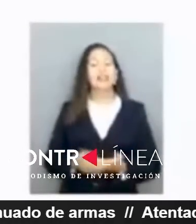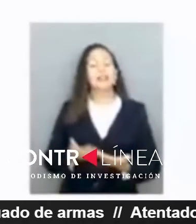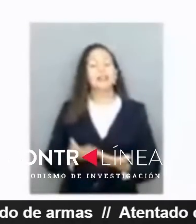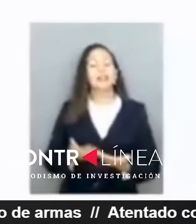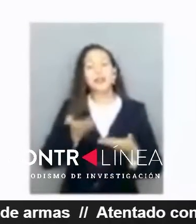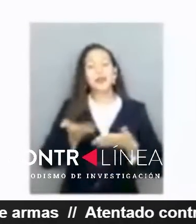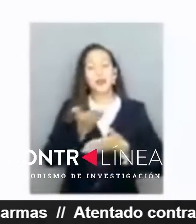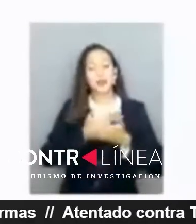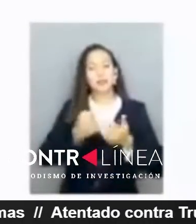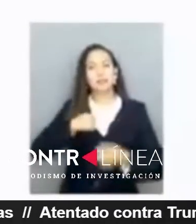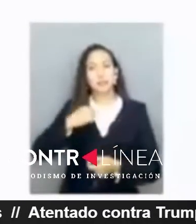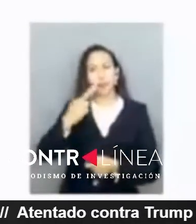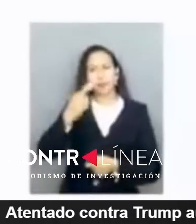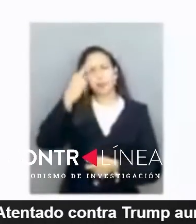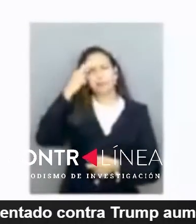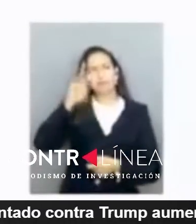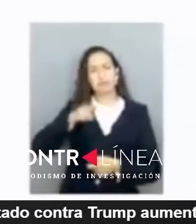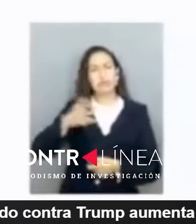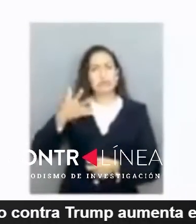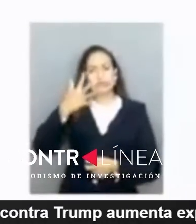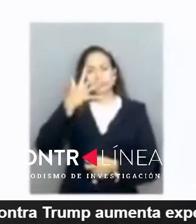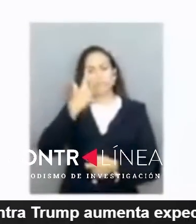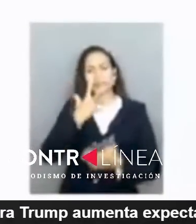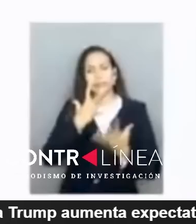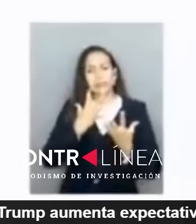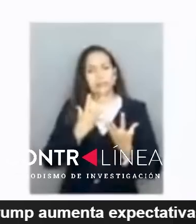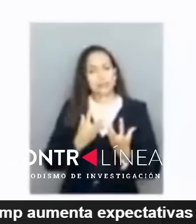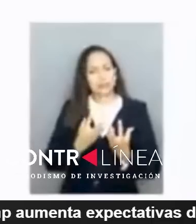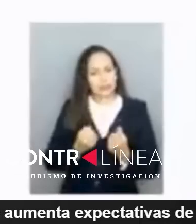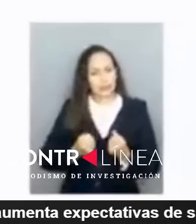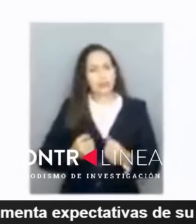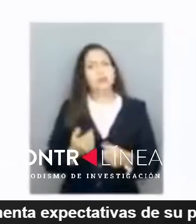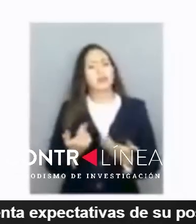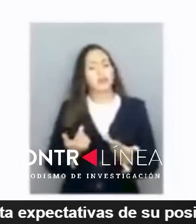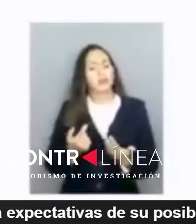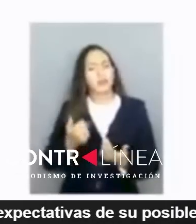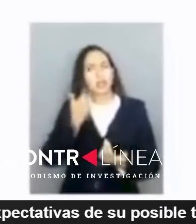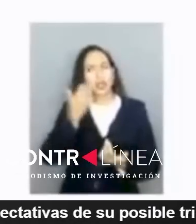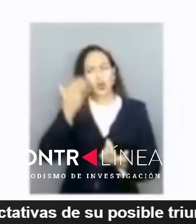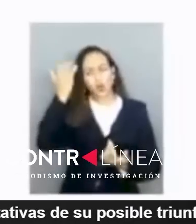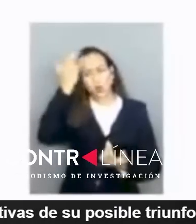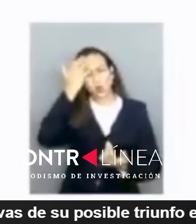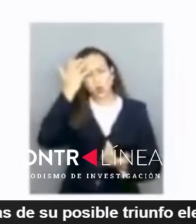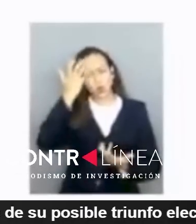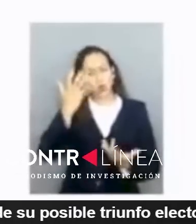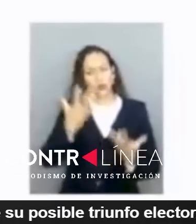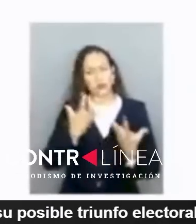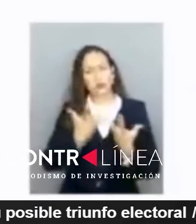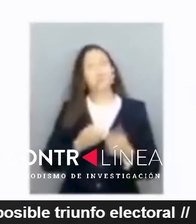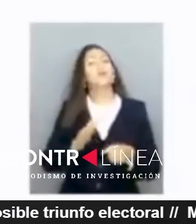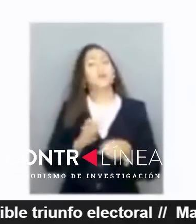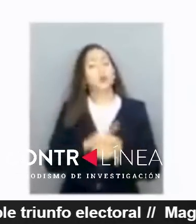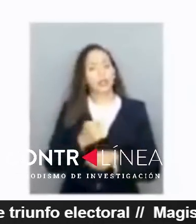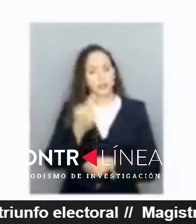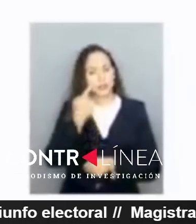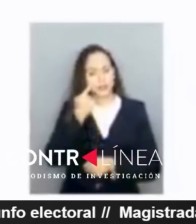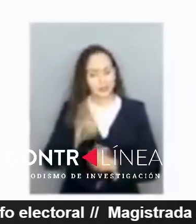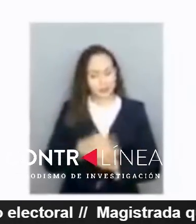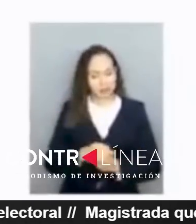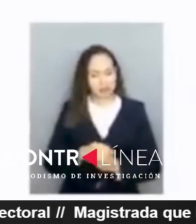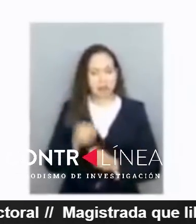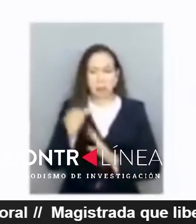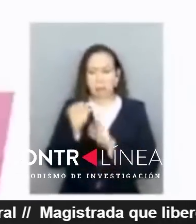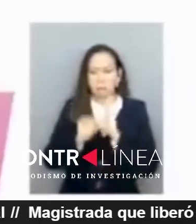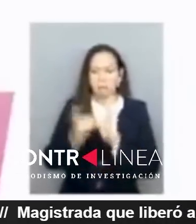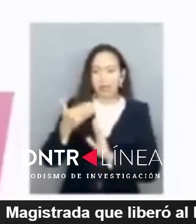con dolor y que me provoca una reflexión constante. Hace algunos